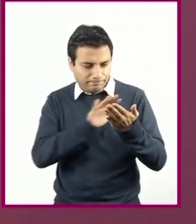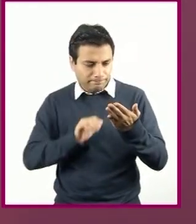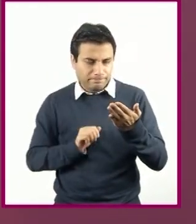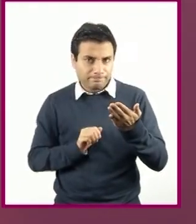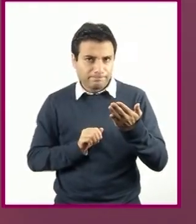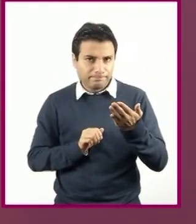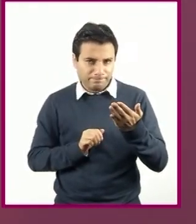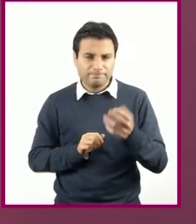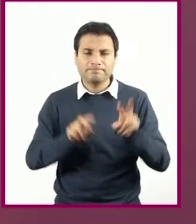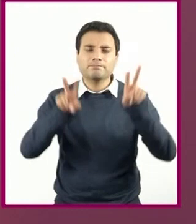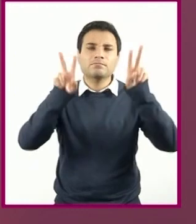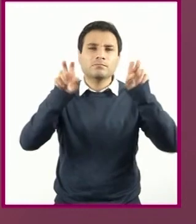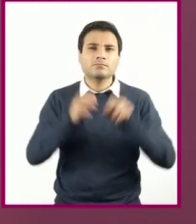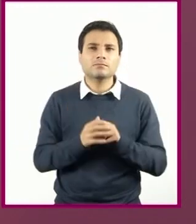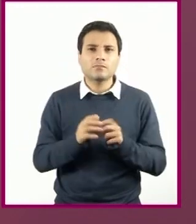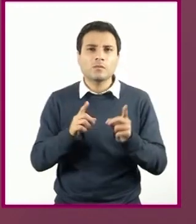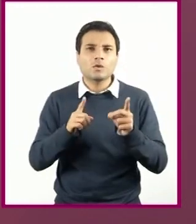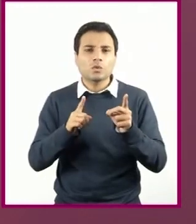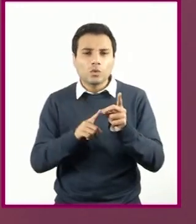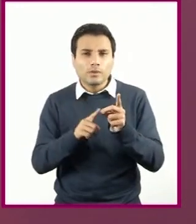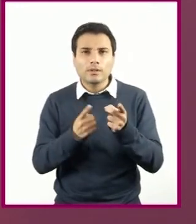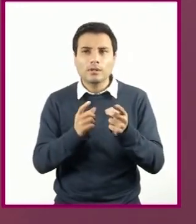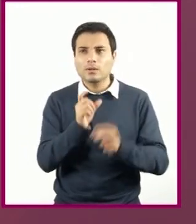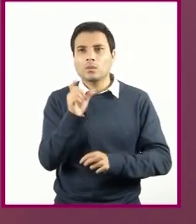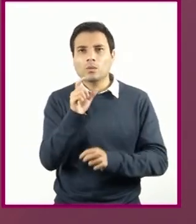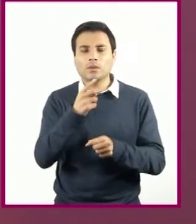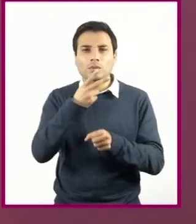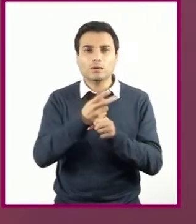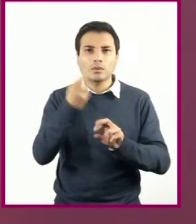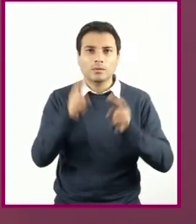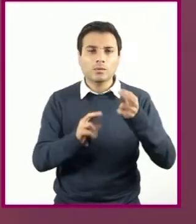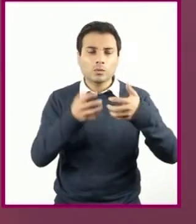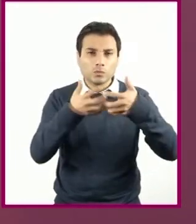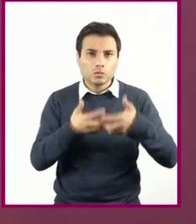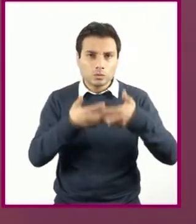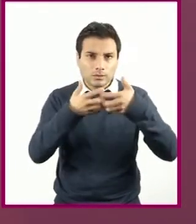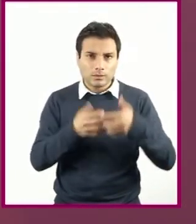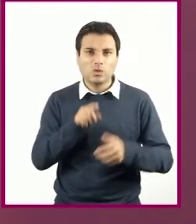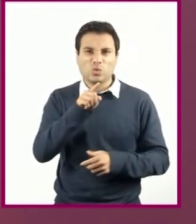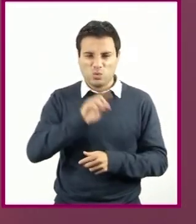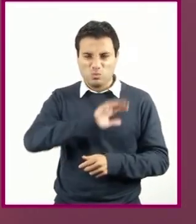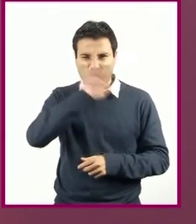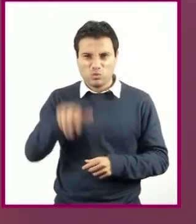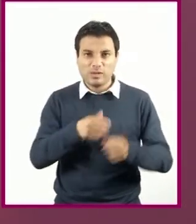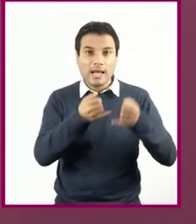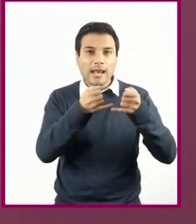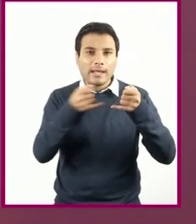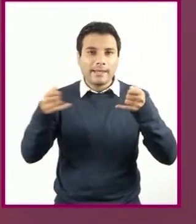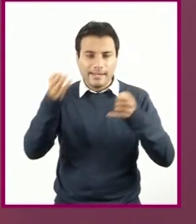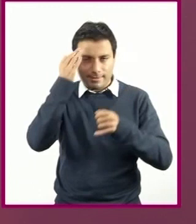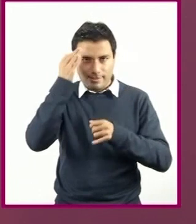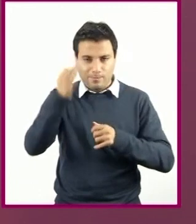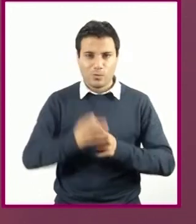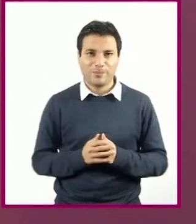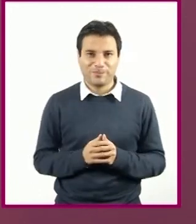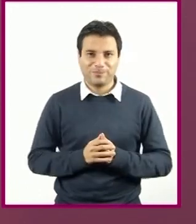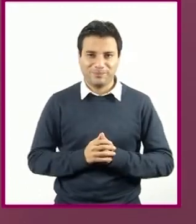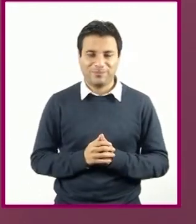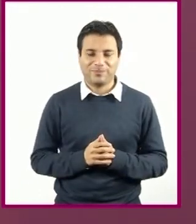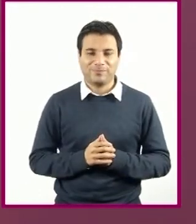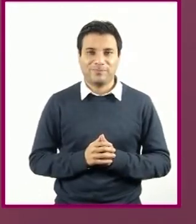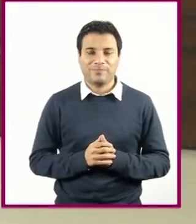y cuándo la segunda revolución industrial, es decir, la línea del tiempo de este proceso